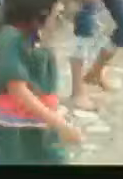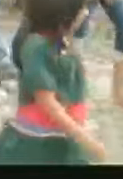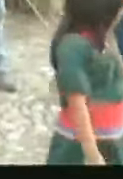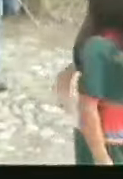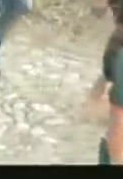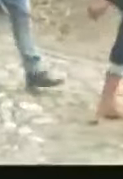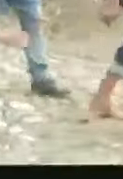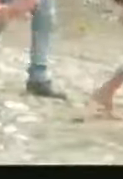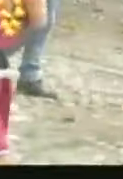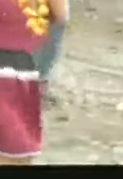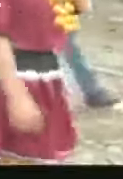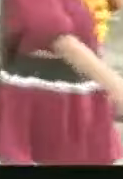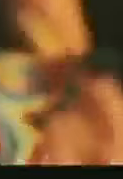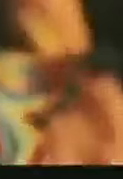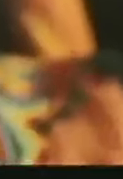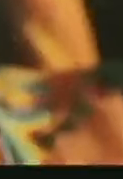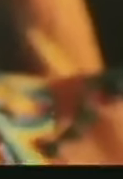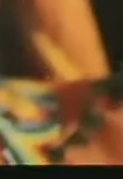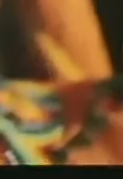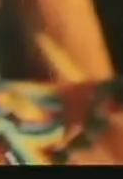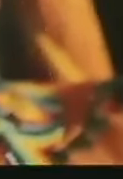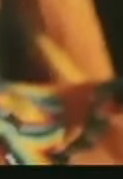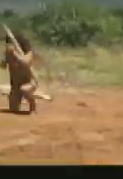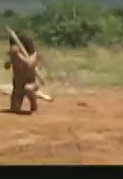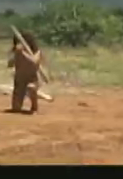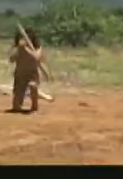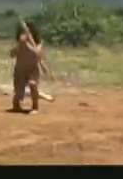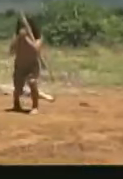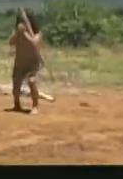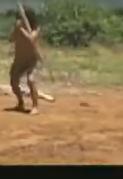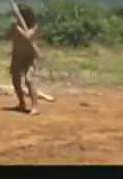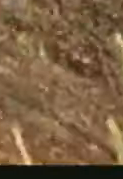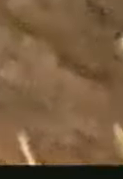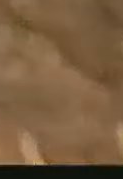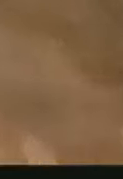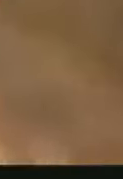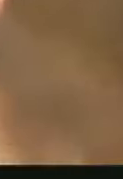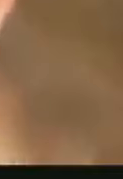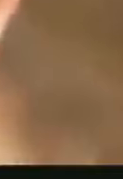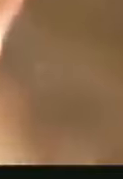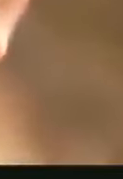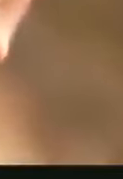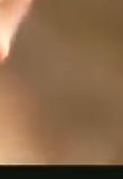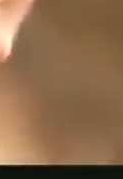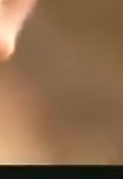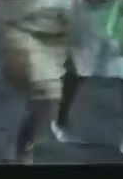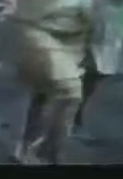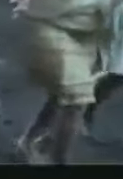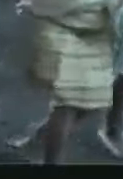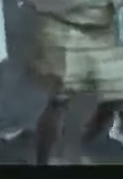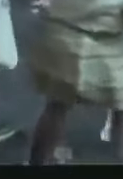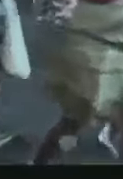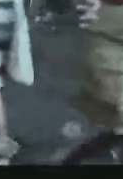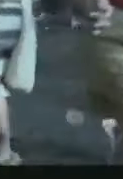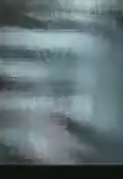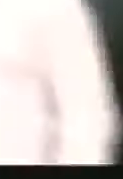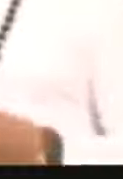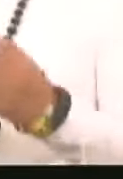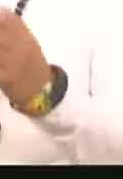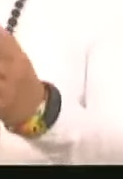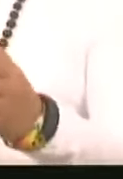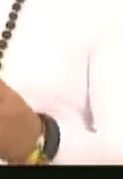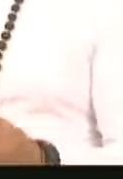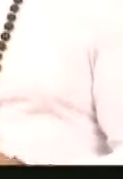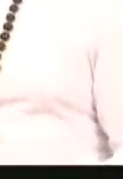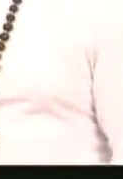Todas estas tribus y pueblos que aquí vivieron y que aquí batallaron y se sacrificaron, vivía en socialismo.